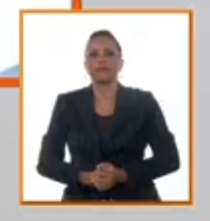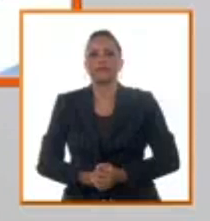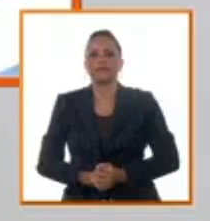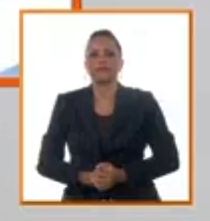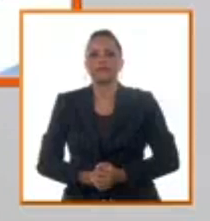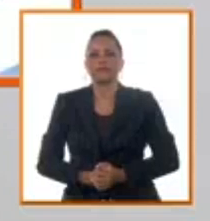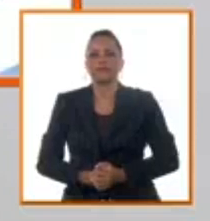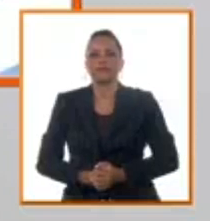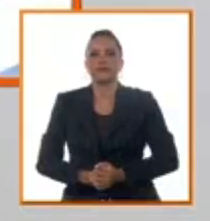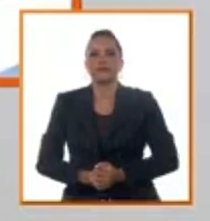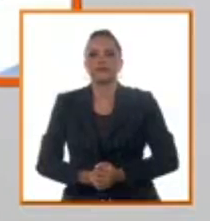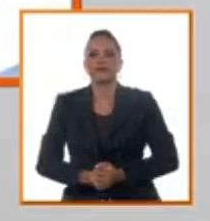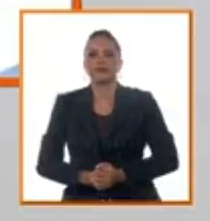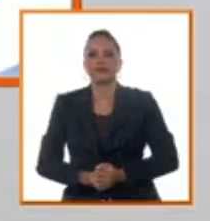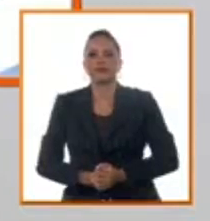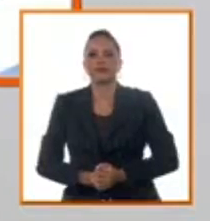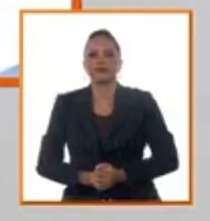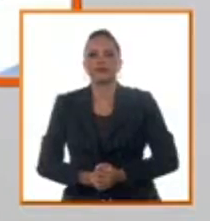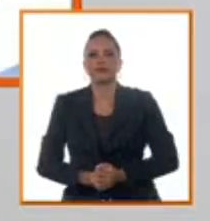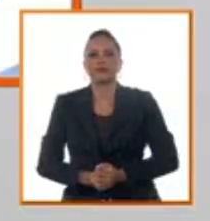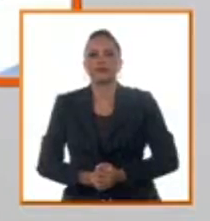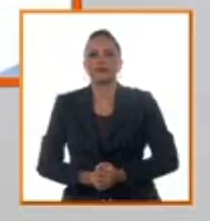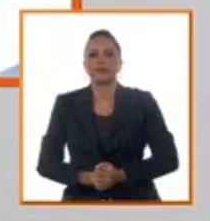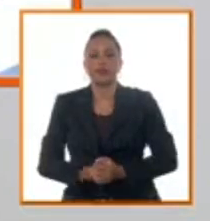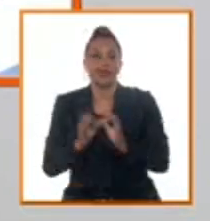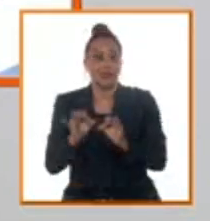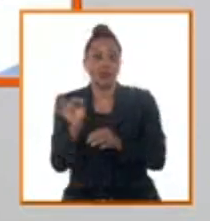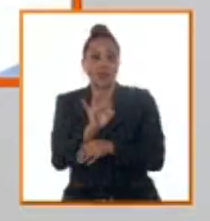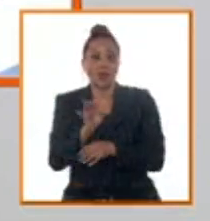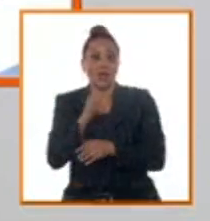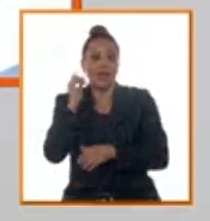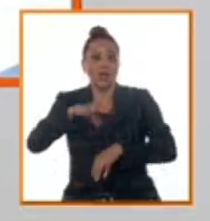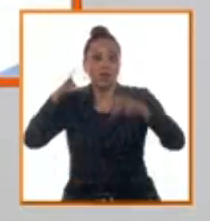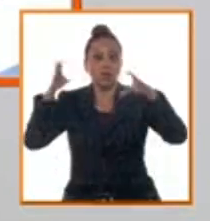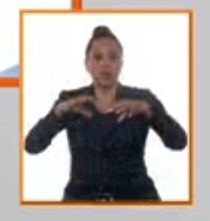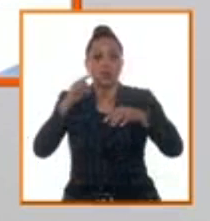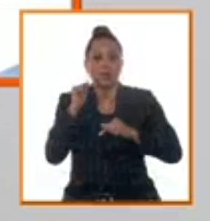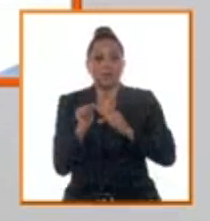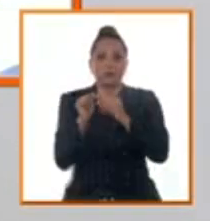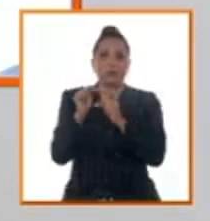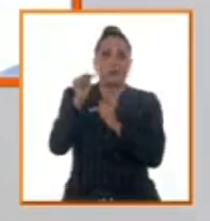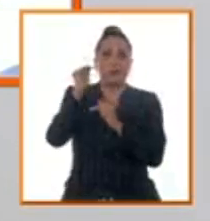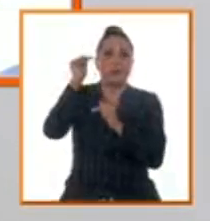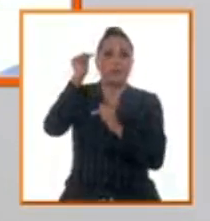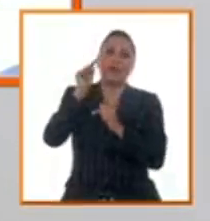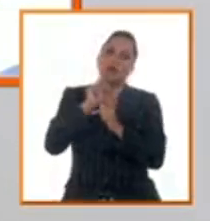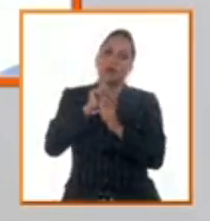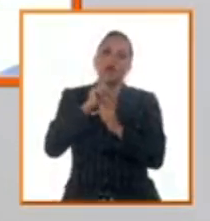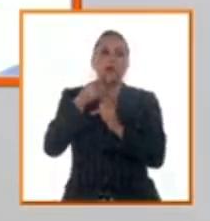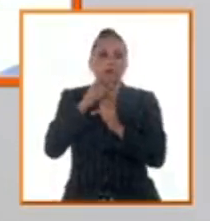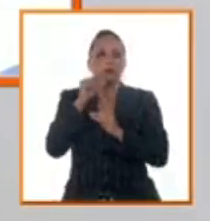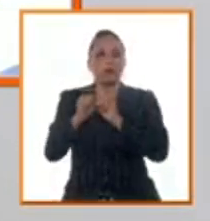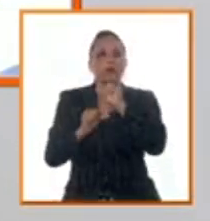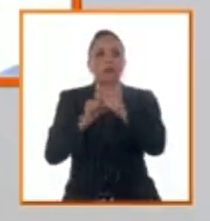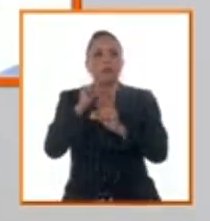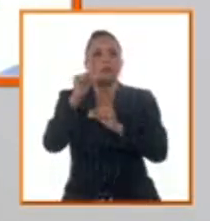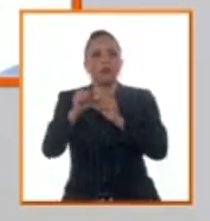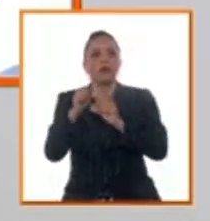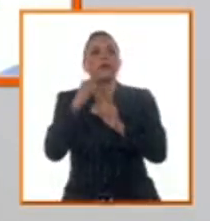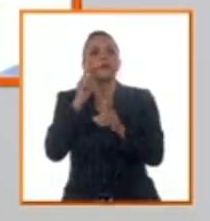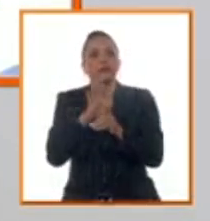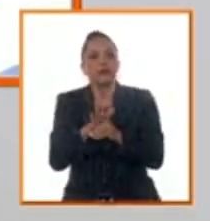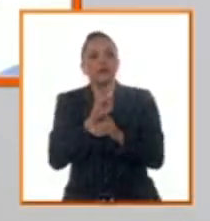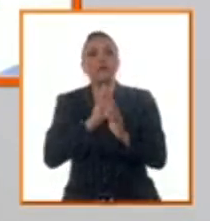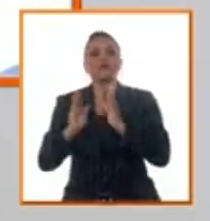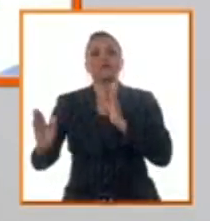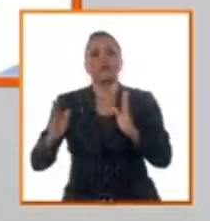producir, no con esta misma intensidad, no con esta misma rapidez que veíamos en los gráficos anteriores, pero recién iniciamos el periodo húmedo y es importante